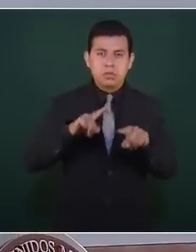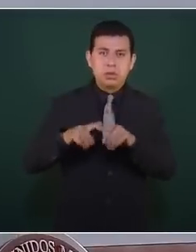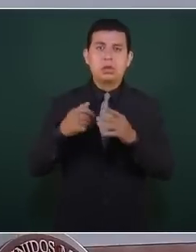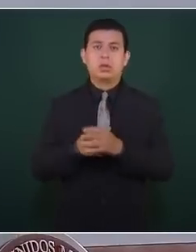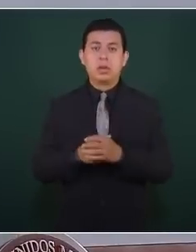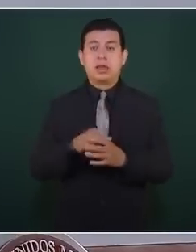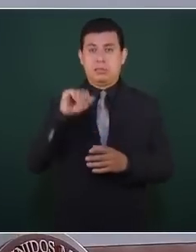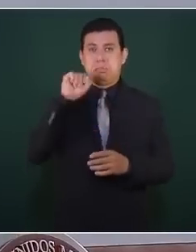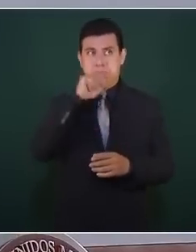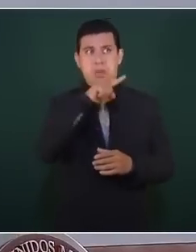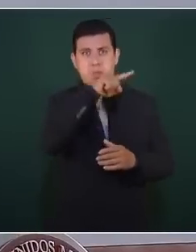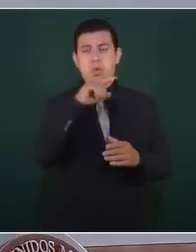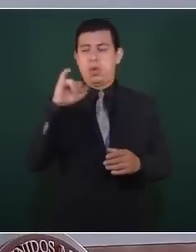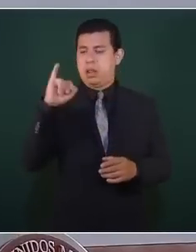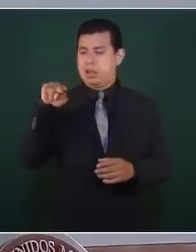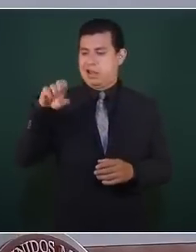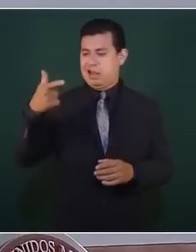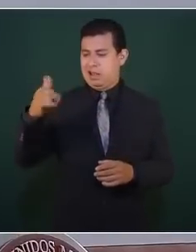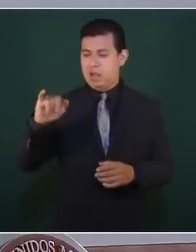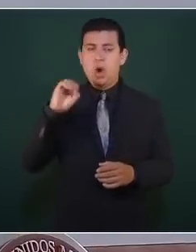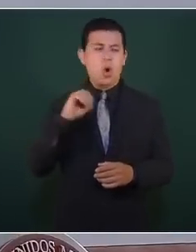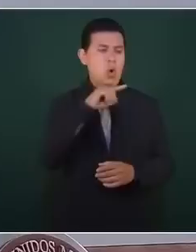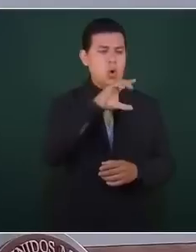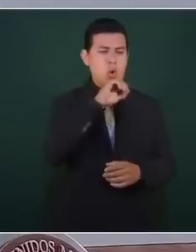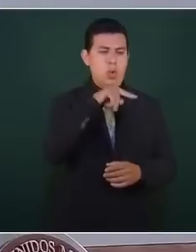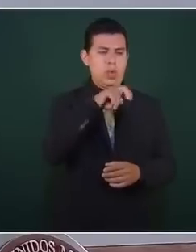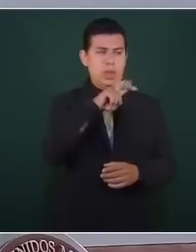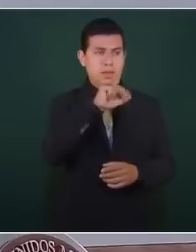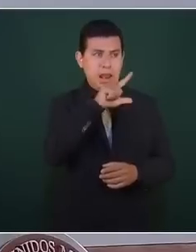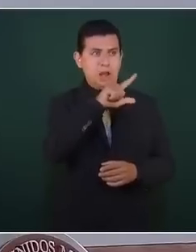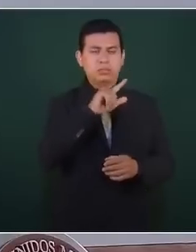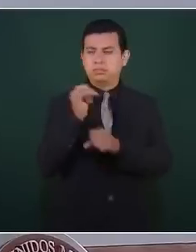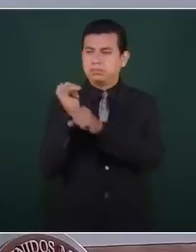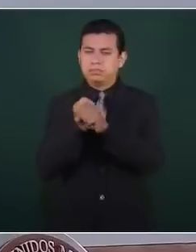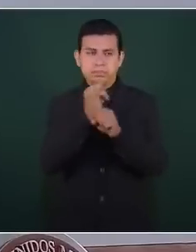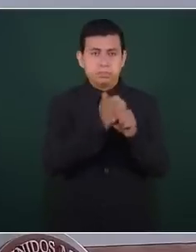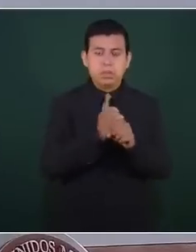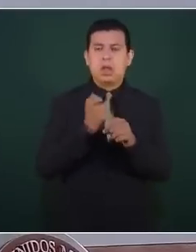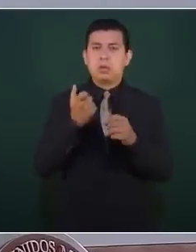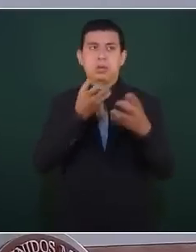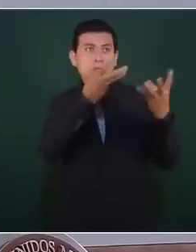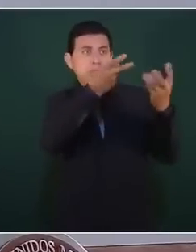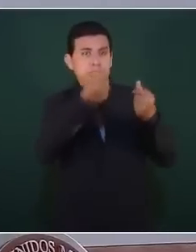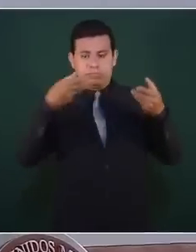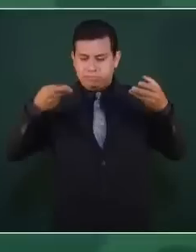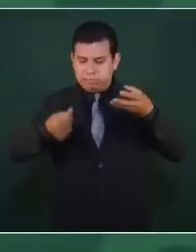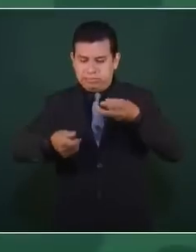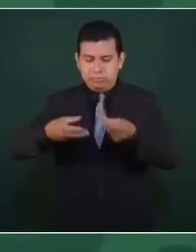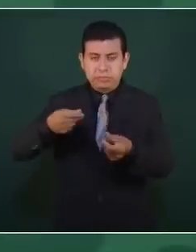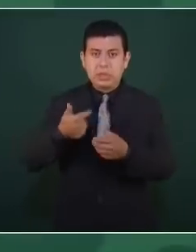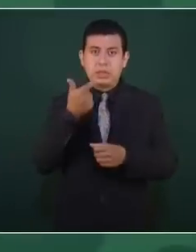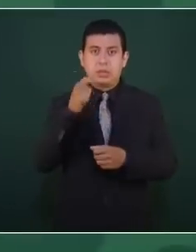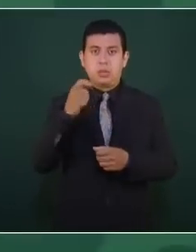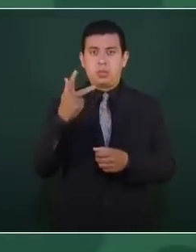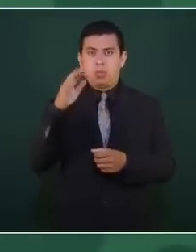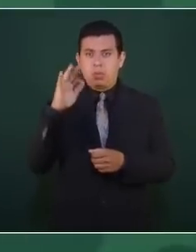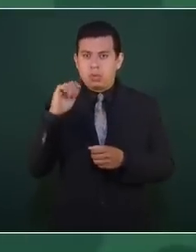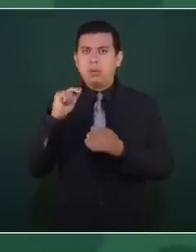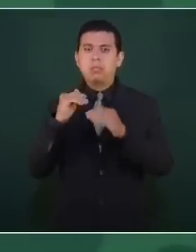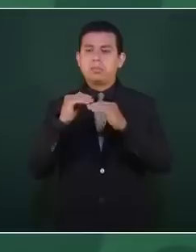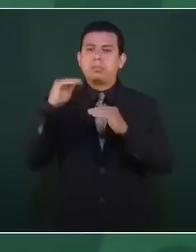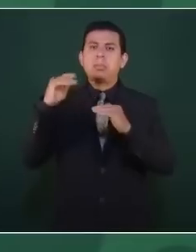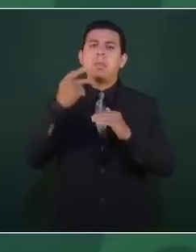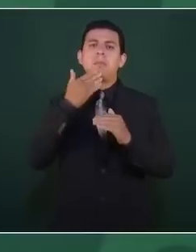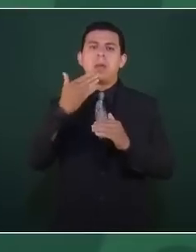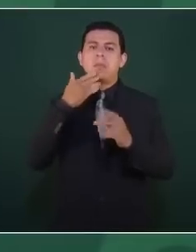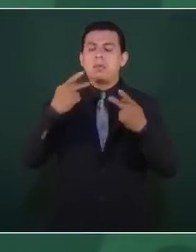datos de INEGI y Coneval, es el estado que más creció en ingreso en los hogares, 7.8%,